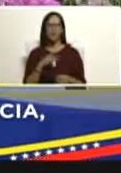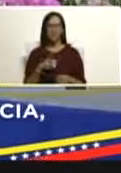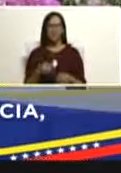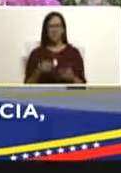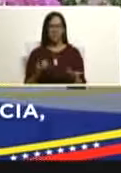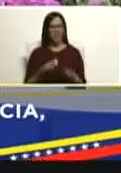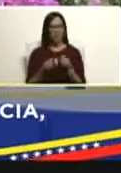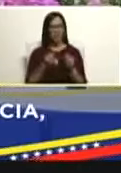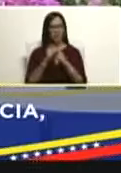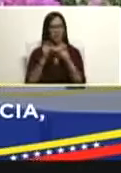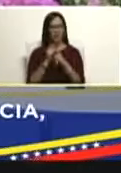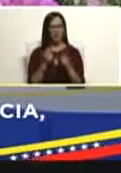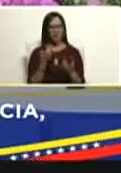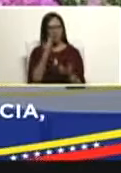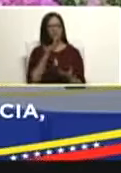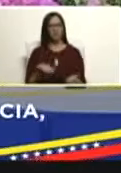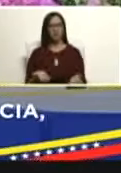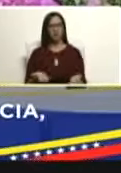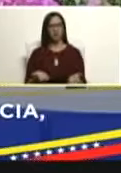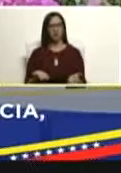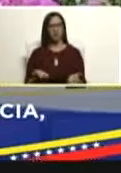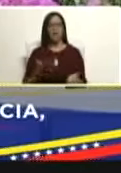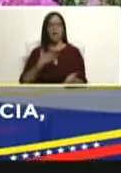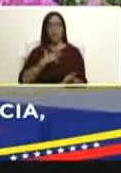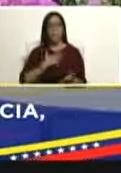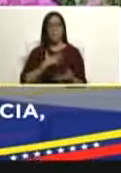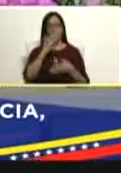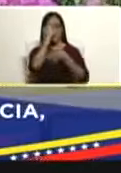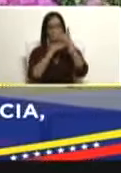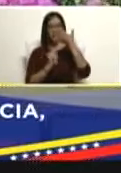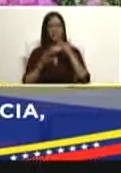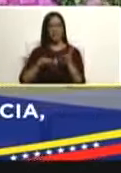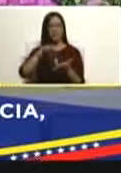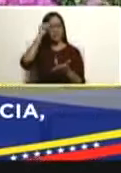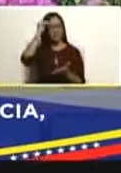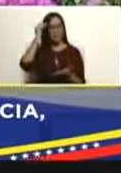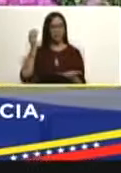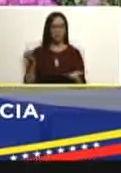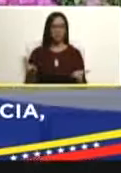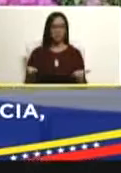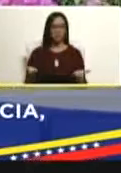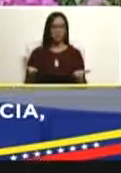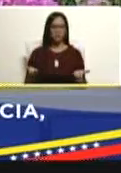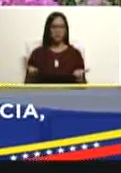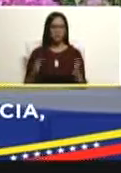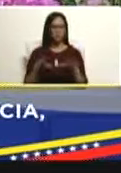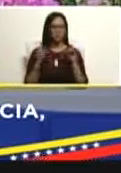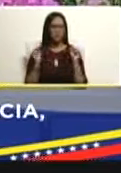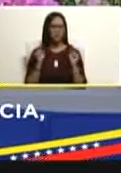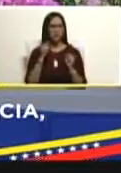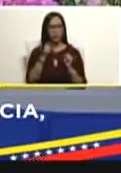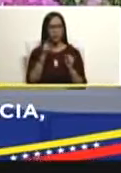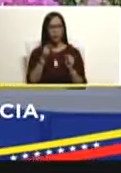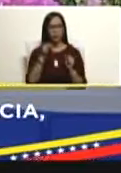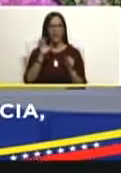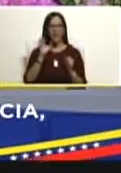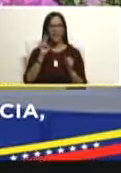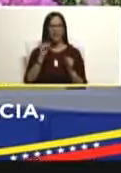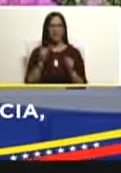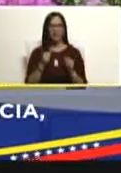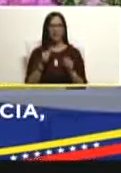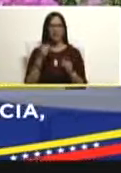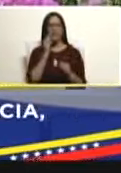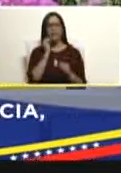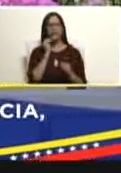criterio despectivo. A mi humilde entender, pues, Ernesto Villegas, tú que eres experto en